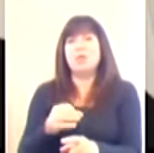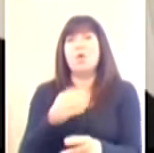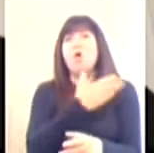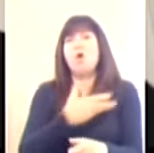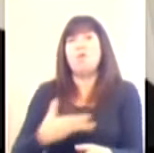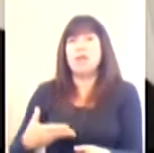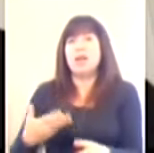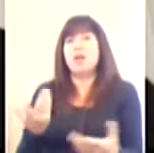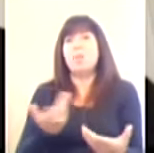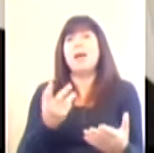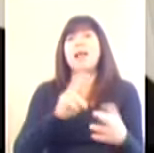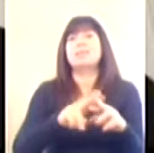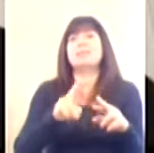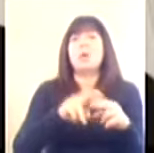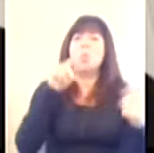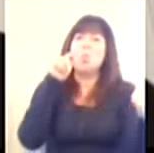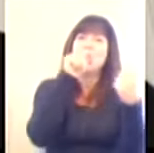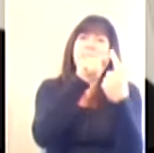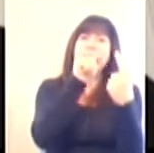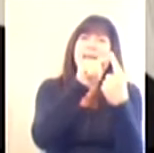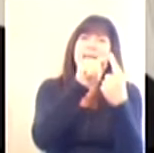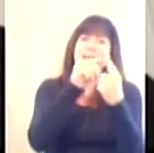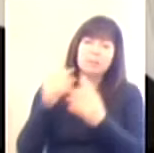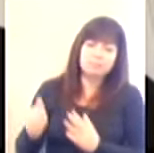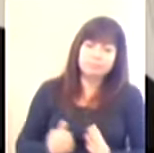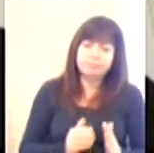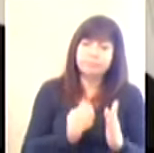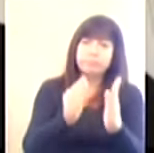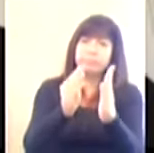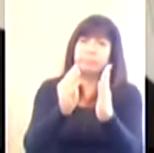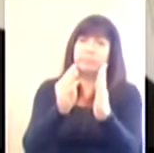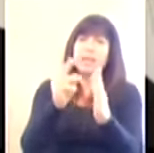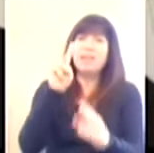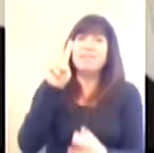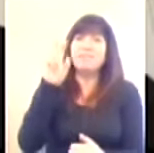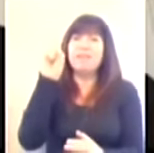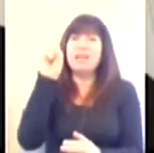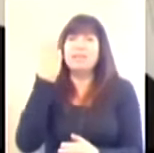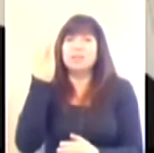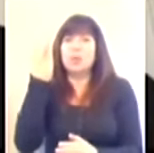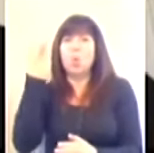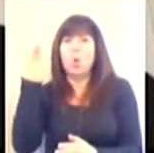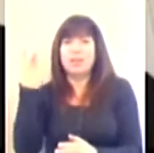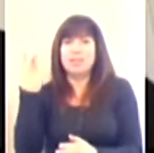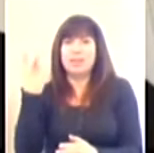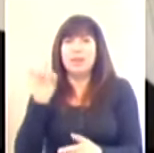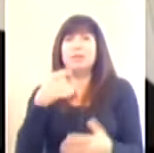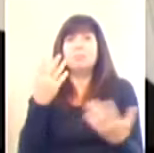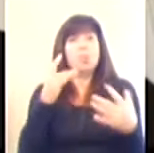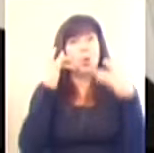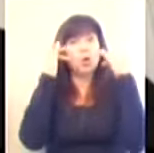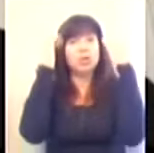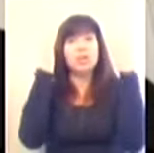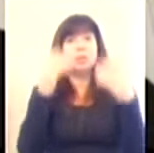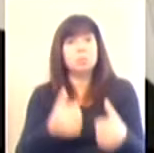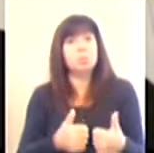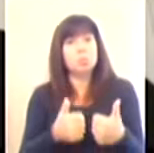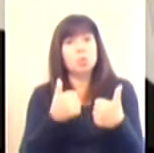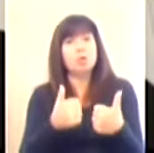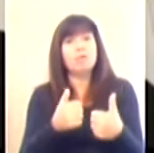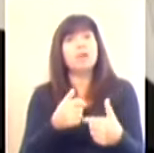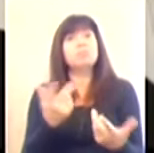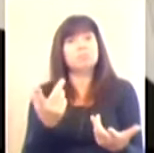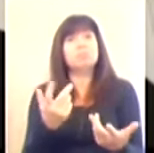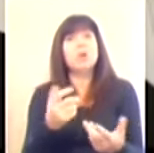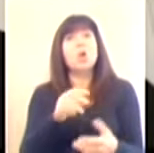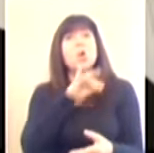una meta de carbono neutralidad al 2050. Hay mucha consistencia en los números, lo que me pone muy, muy contento. Y este esfuerzo